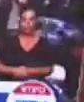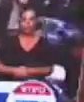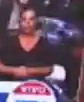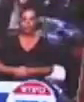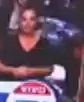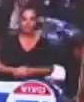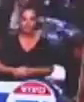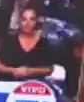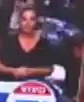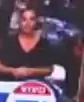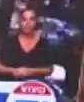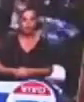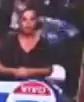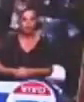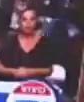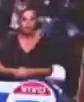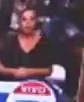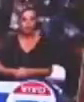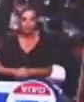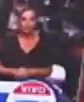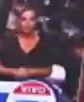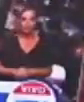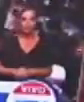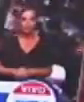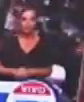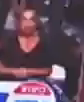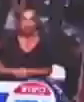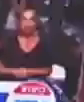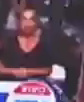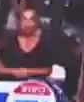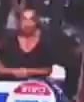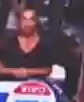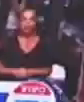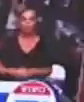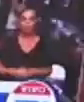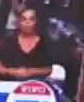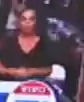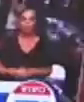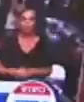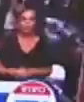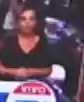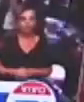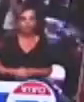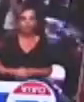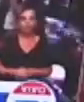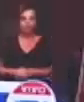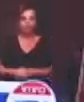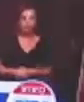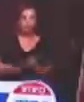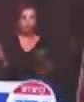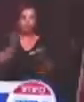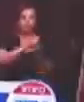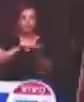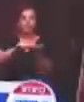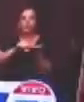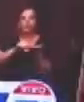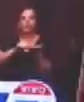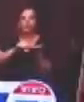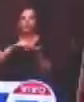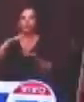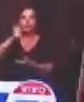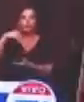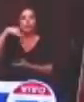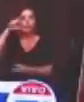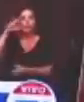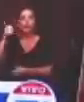como en la Cámara de Senadores. Bueno, contame con estas imágenes, ¿qué hay de uno y de otro lado? Aparte, contame una escena